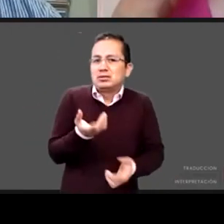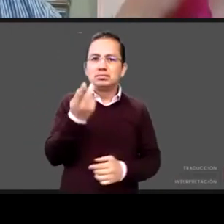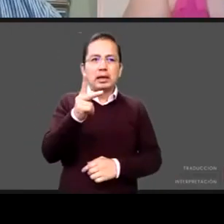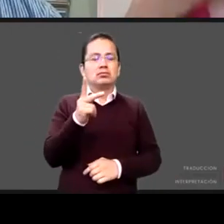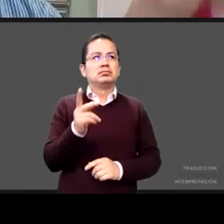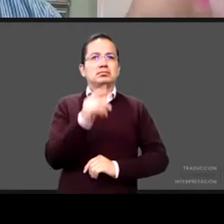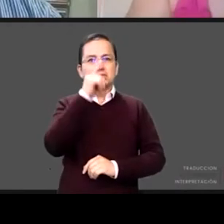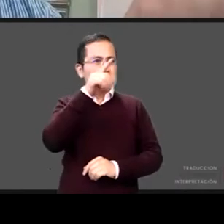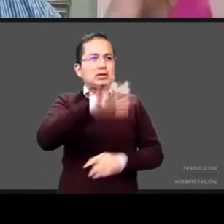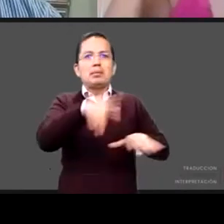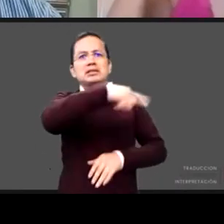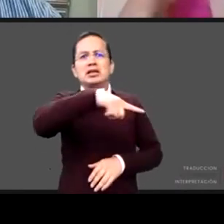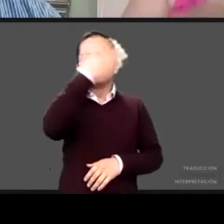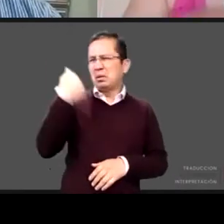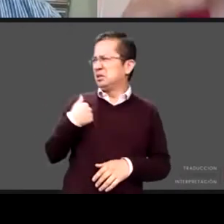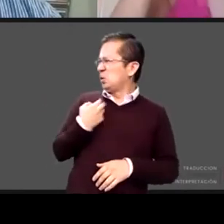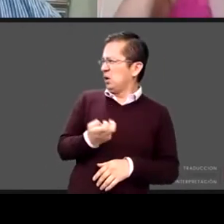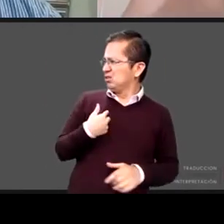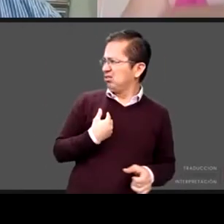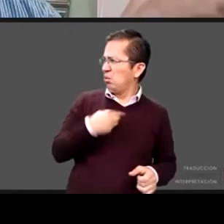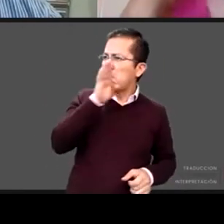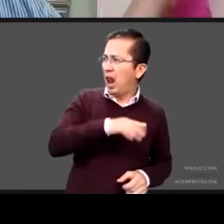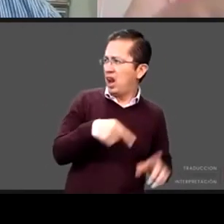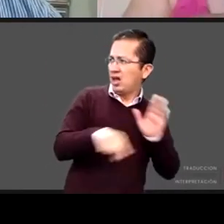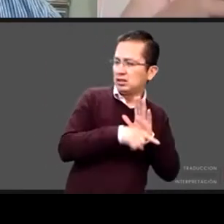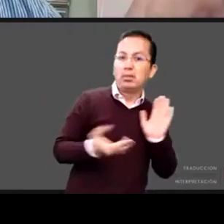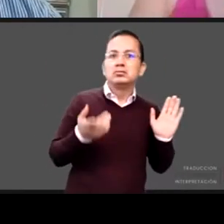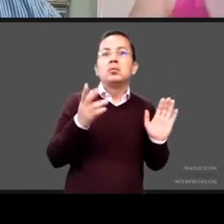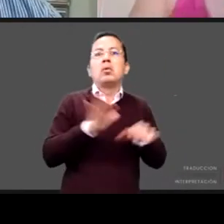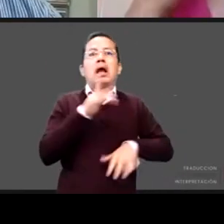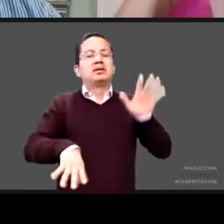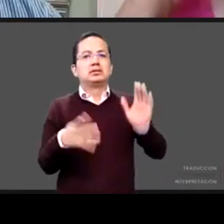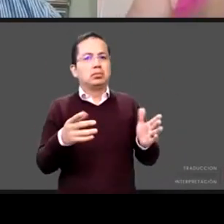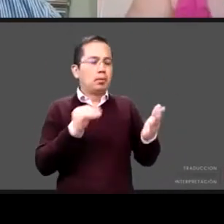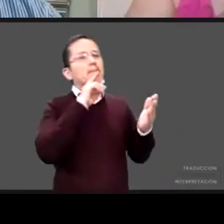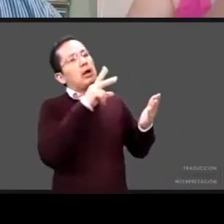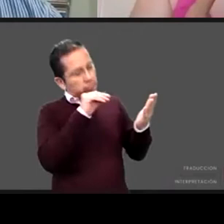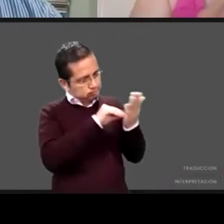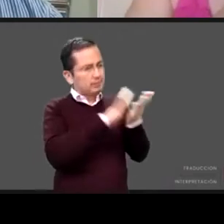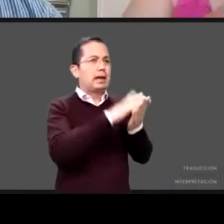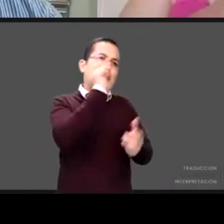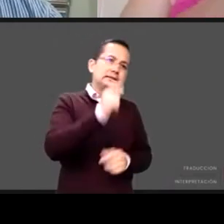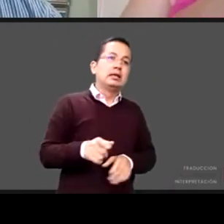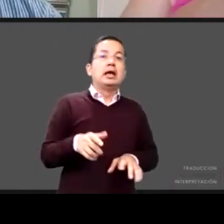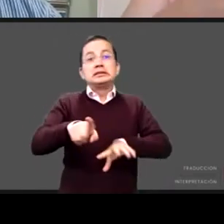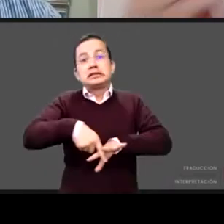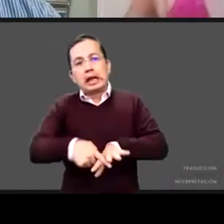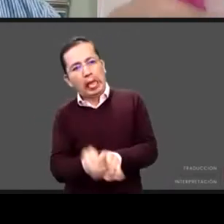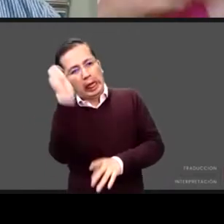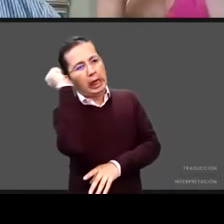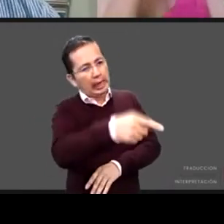catálogo de bofetadas, nalgadas, pegarles con el látigo, con la cuchara, con el zapato, con la chancla voladora,